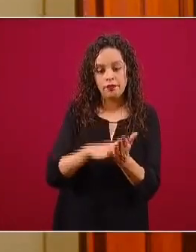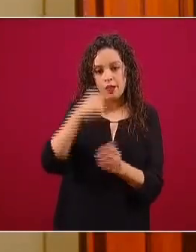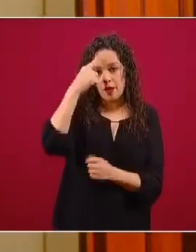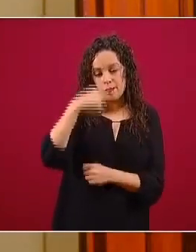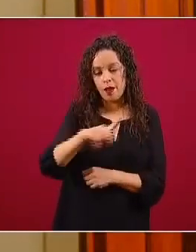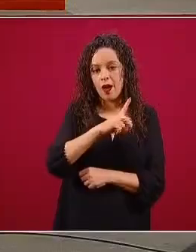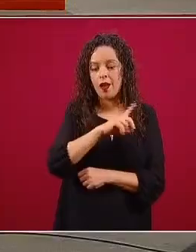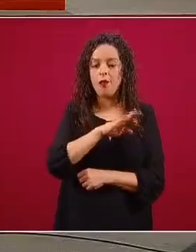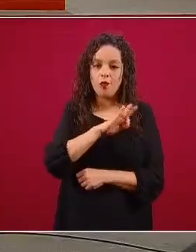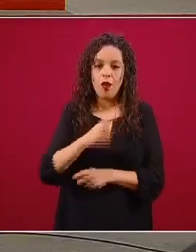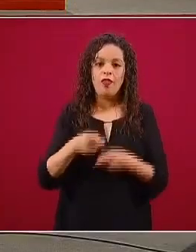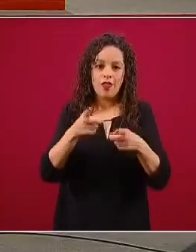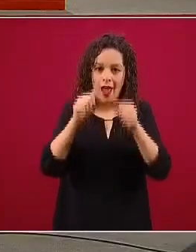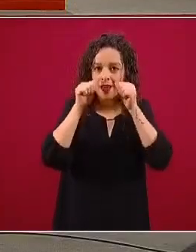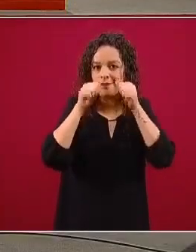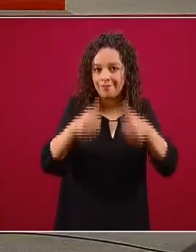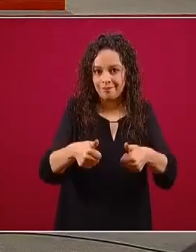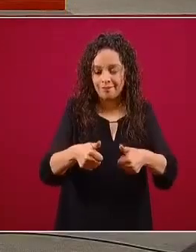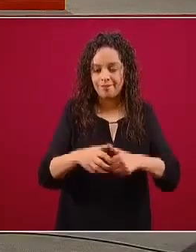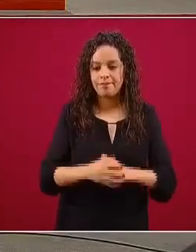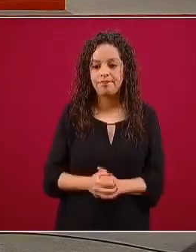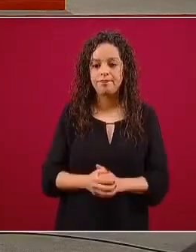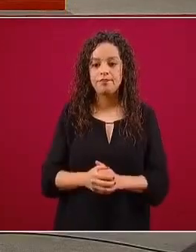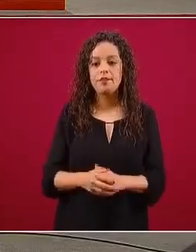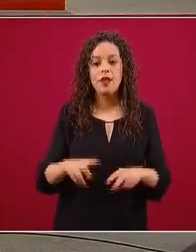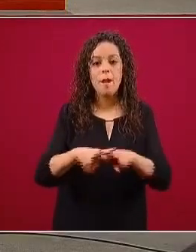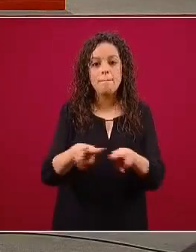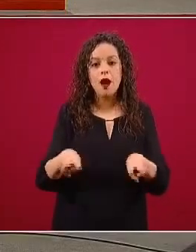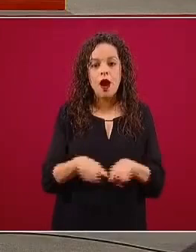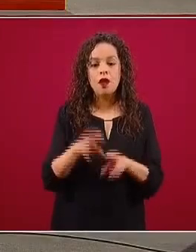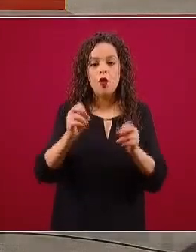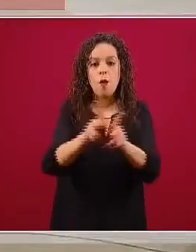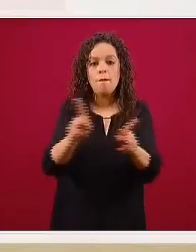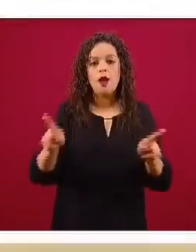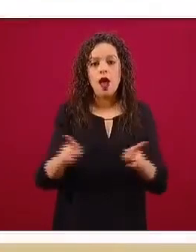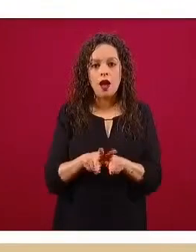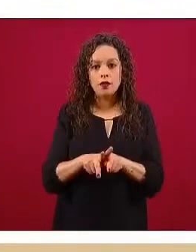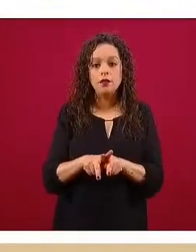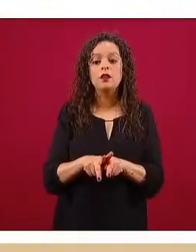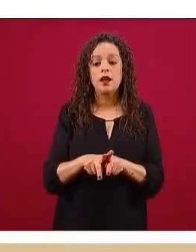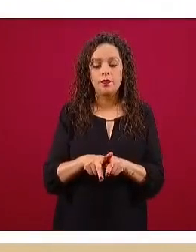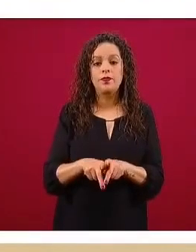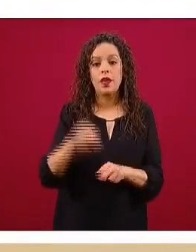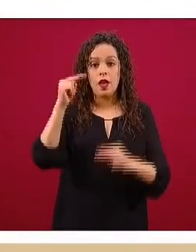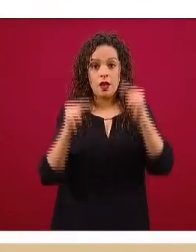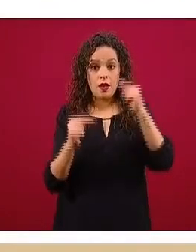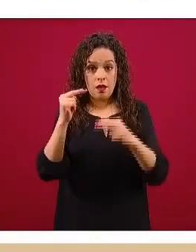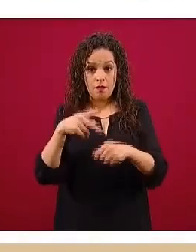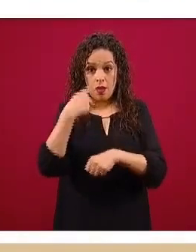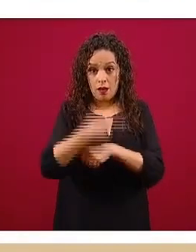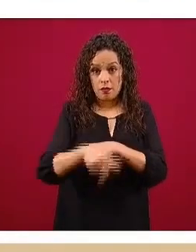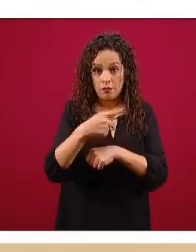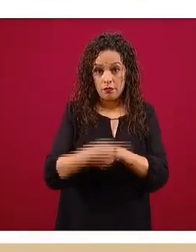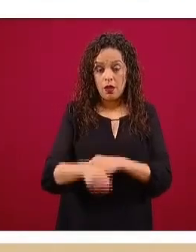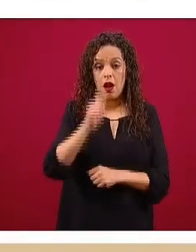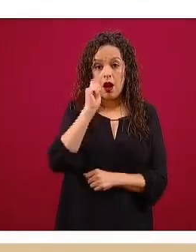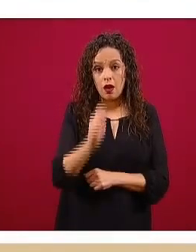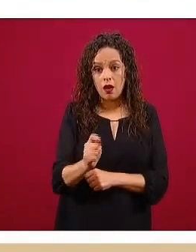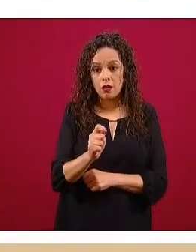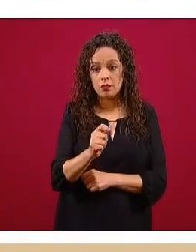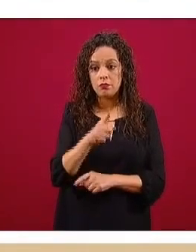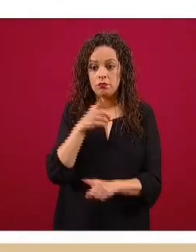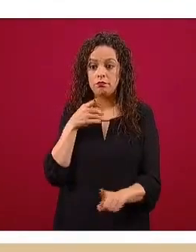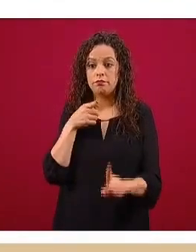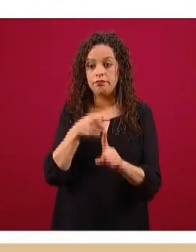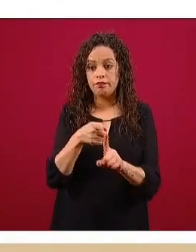servicio. Los parques y plazas públicas, recordemos que en ambos niveles de riesgo el enfoque es actividad física